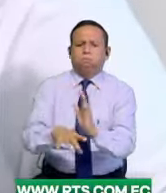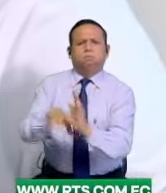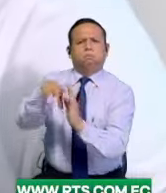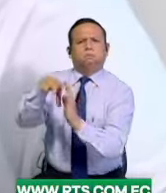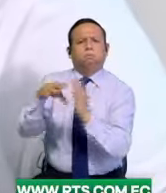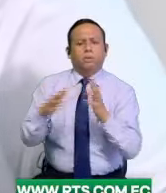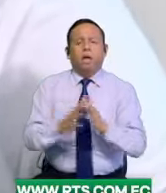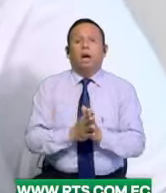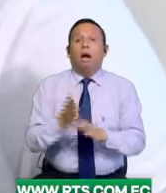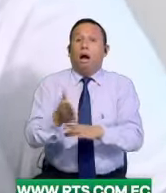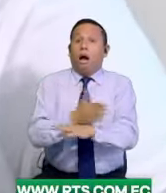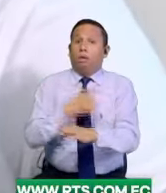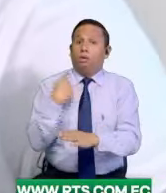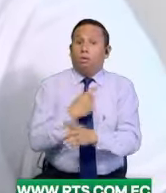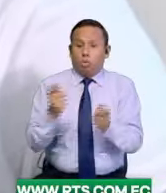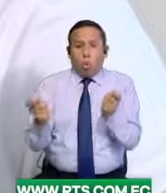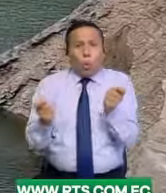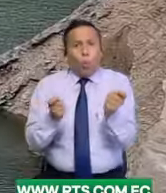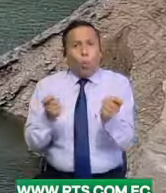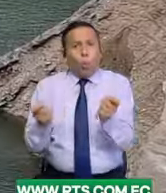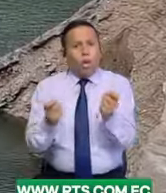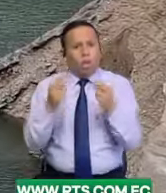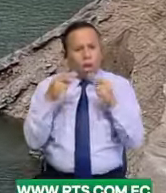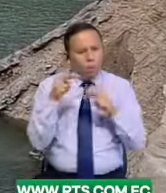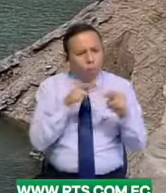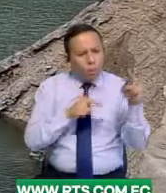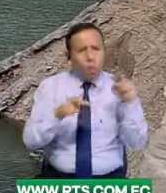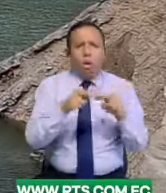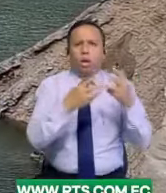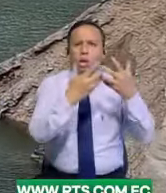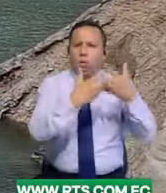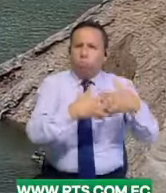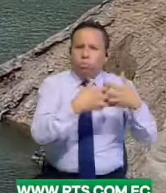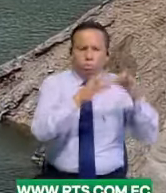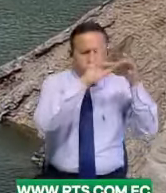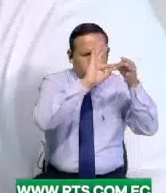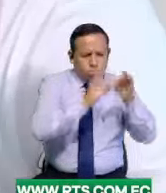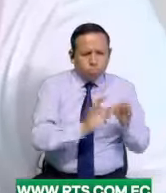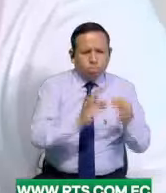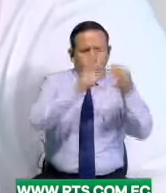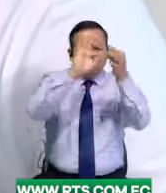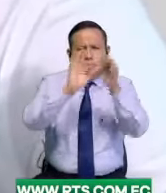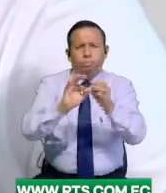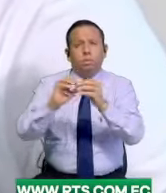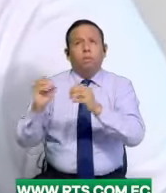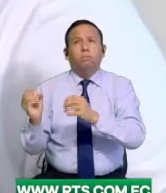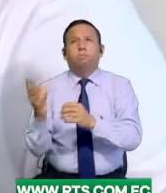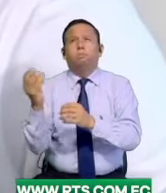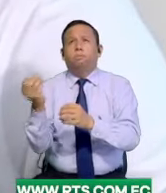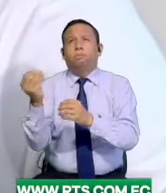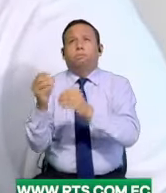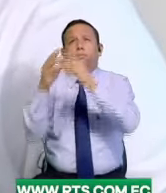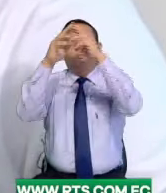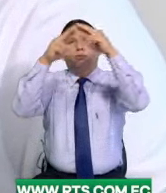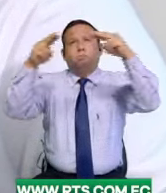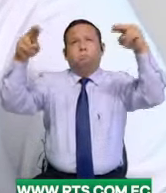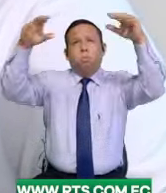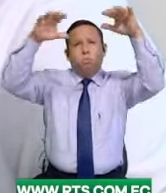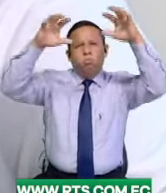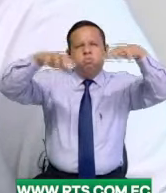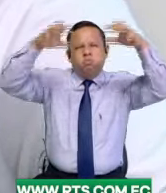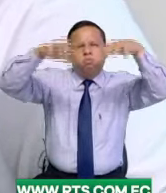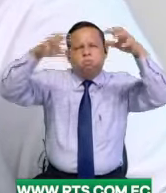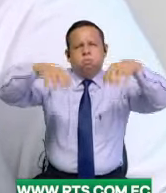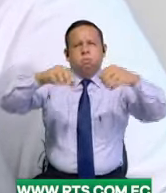muchas de las medidas que hemos tomado en tema de mantenimiento de centrales estimulación de lluvia y y otros factores